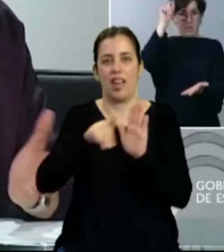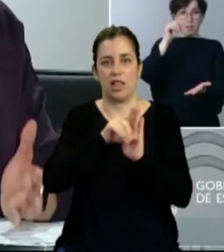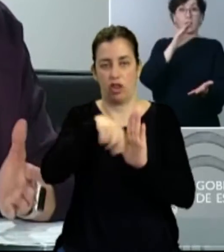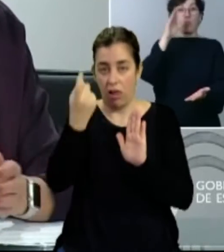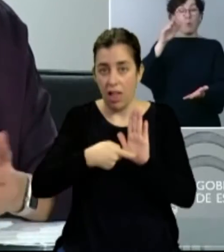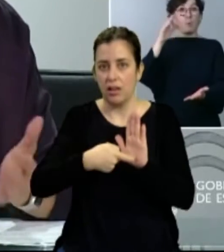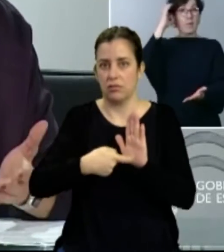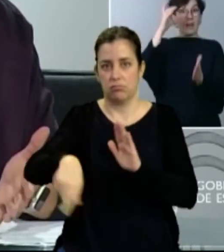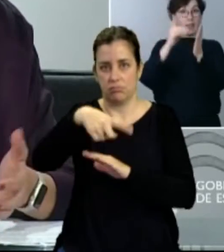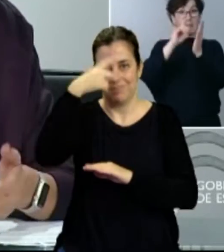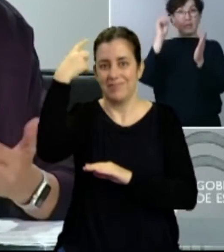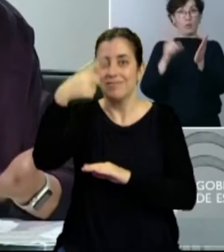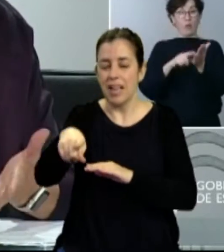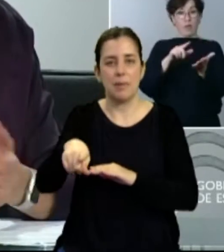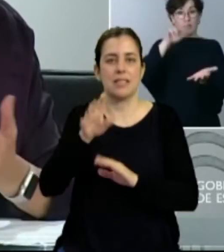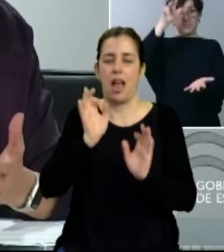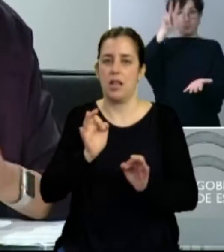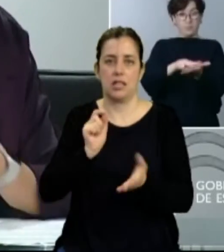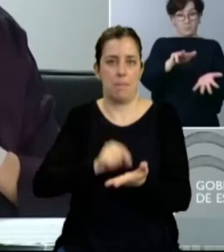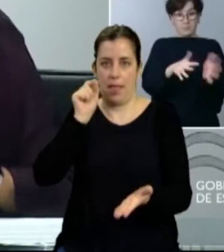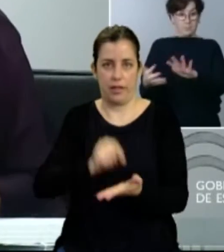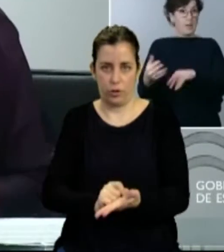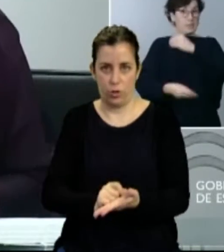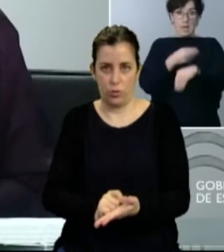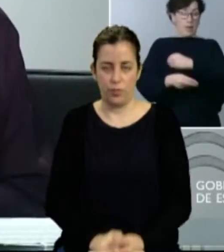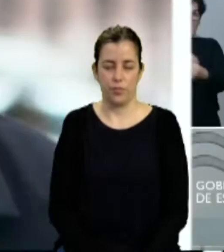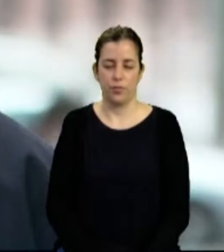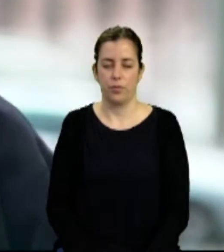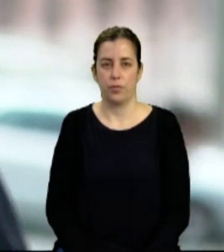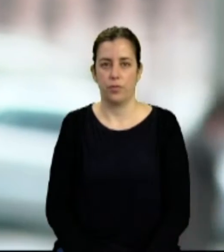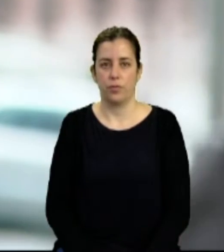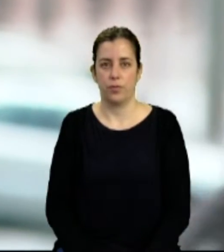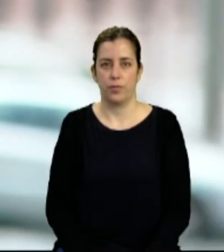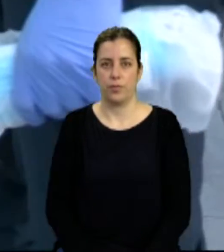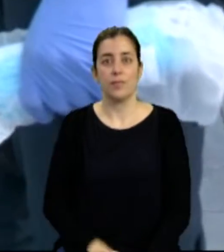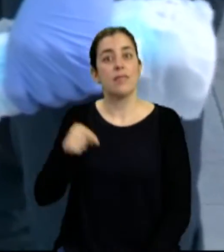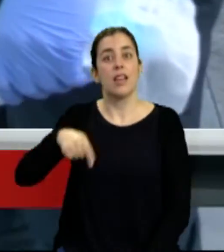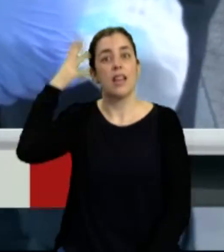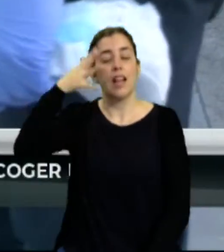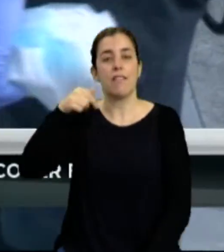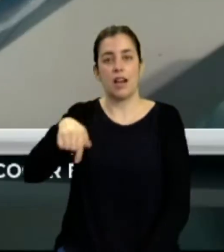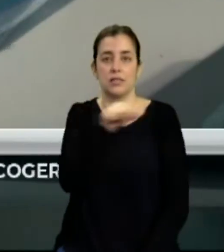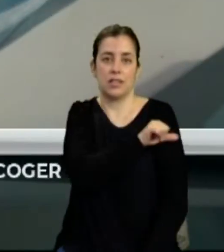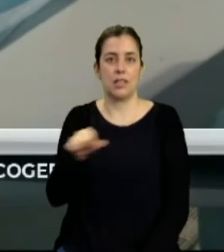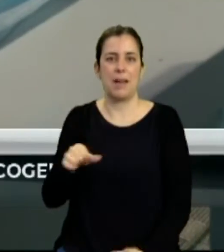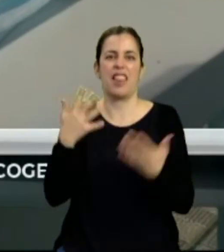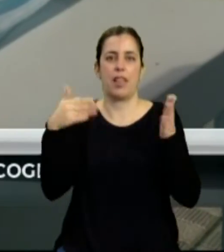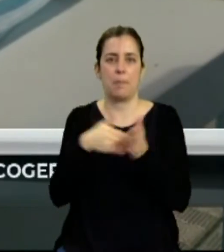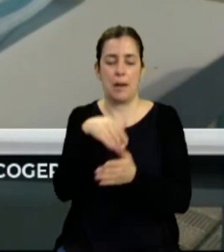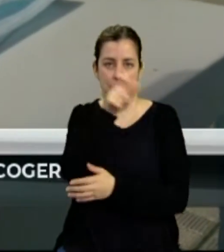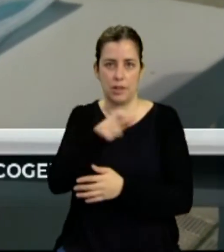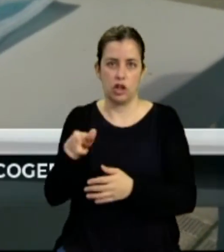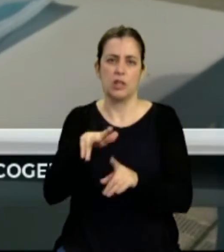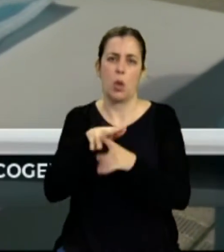bien conoce, se produce de forma inmediata. Y en Navarra, desde esta semana, más de 10.000 personas en